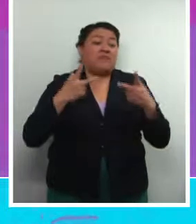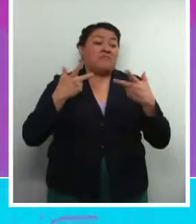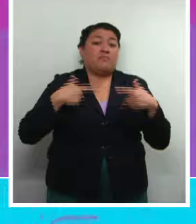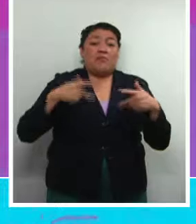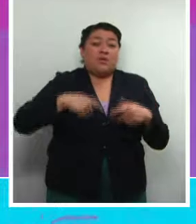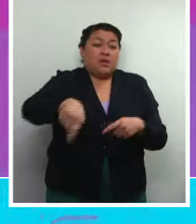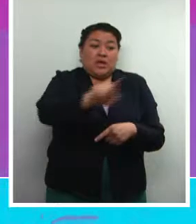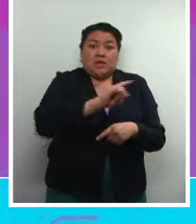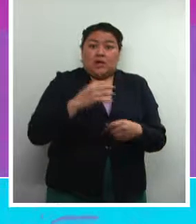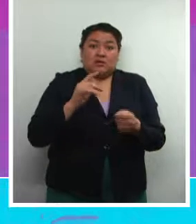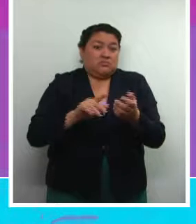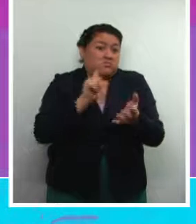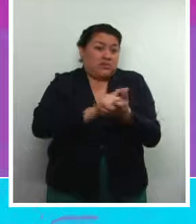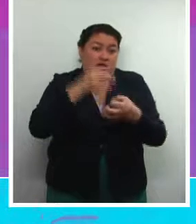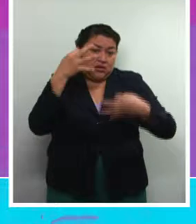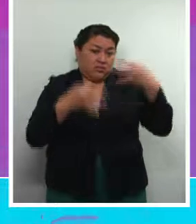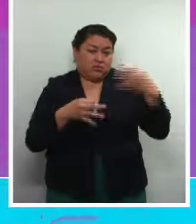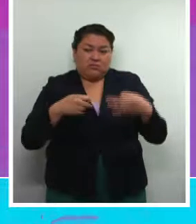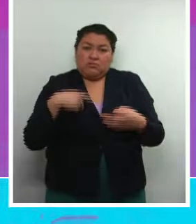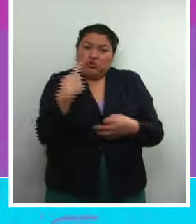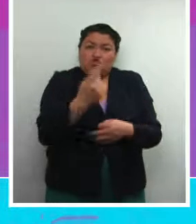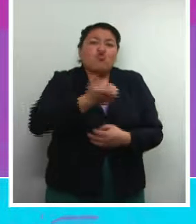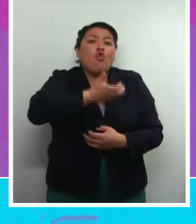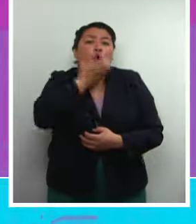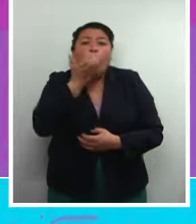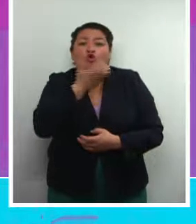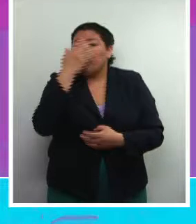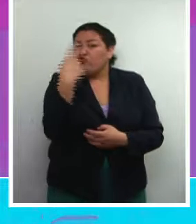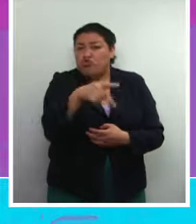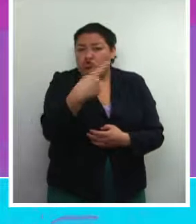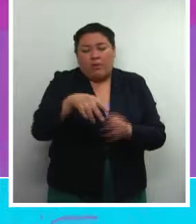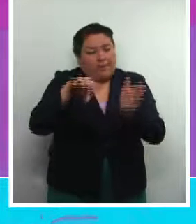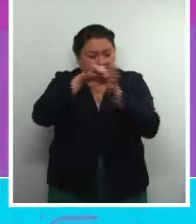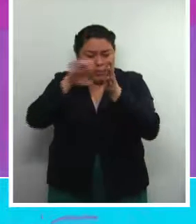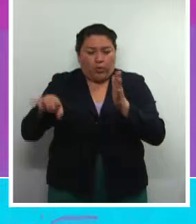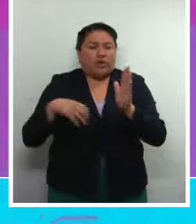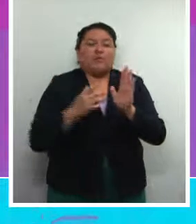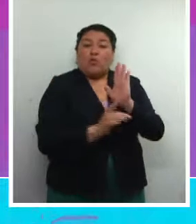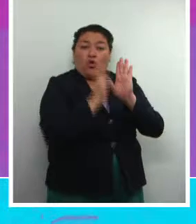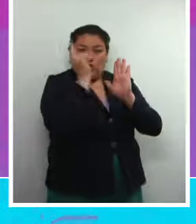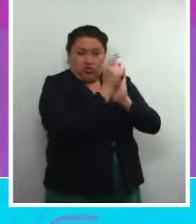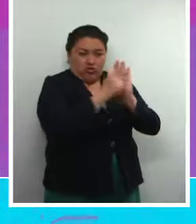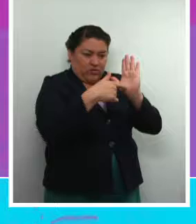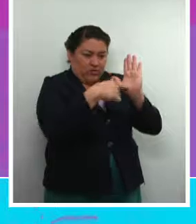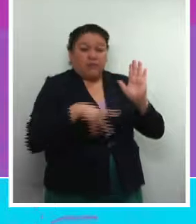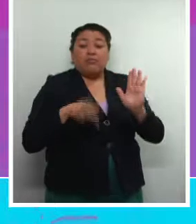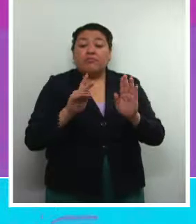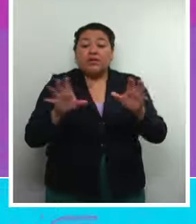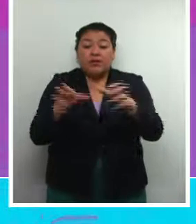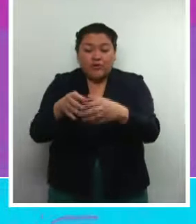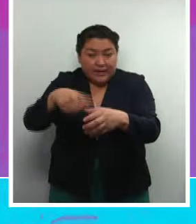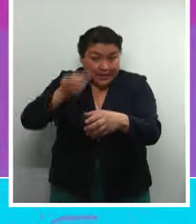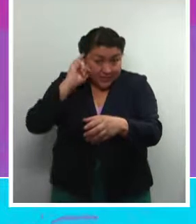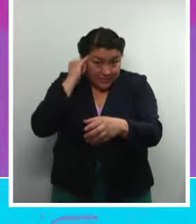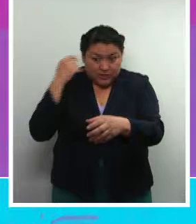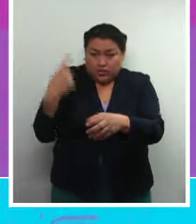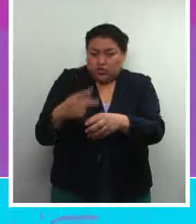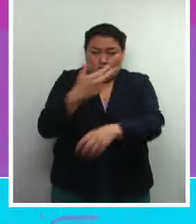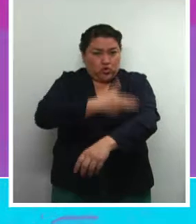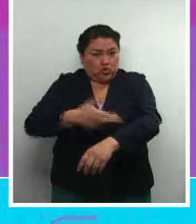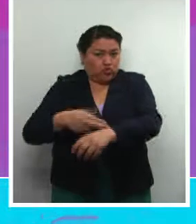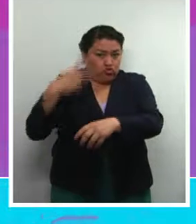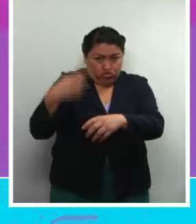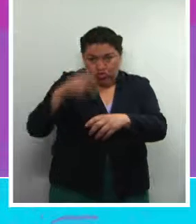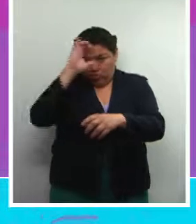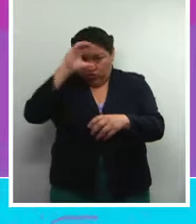situación jurídica, conservan en parte sus propias instituciones sociales, instituciones económicas,